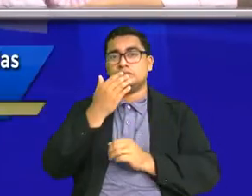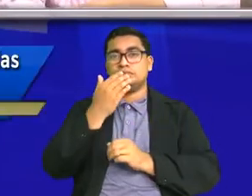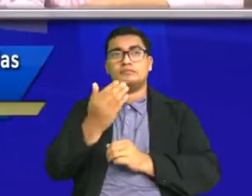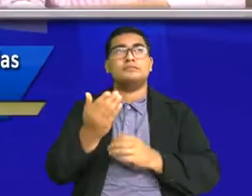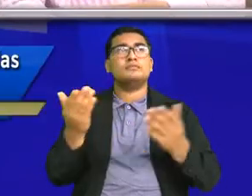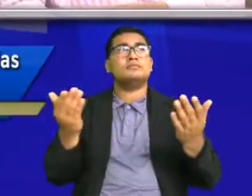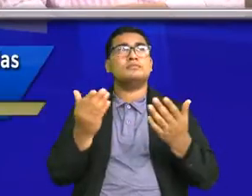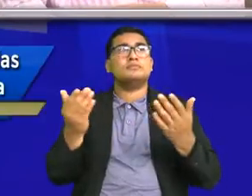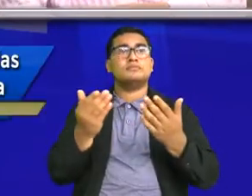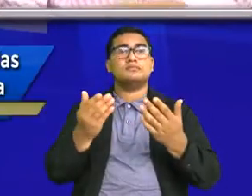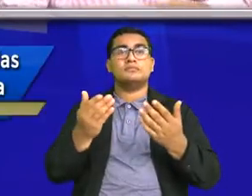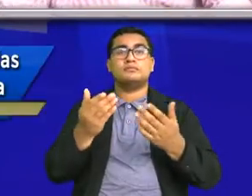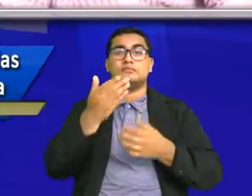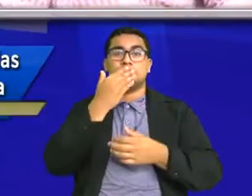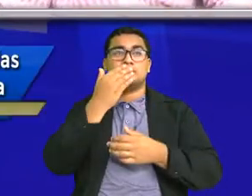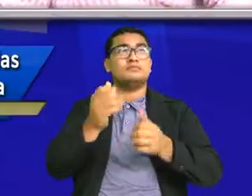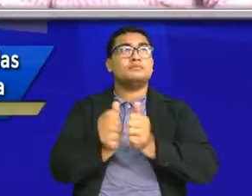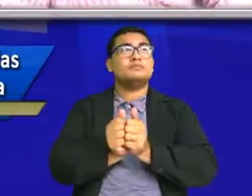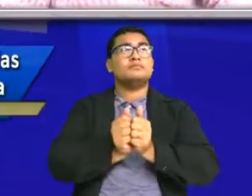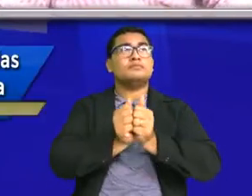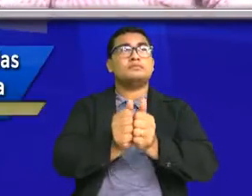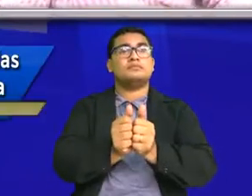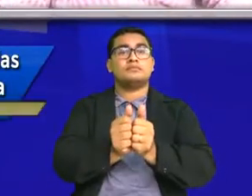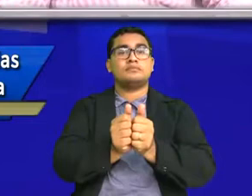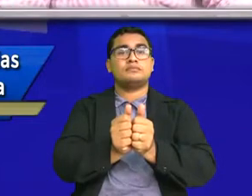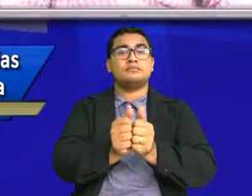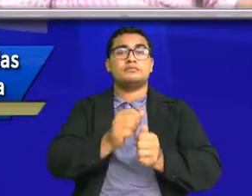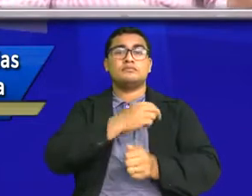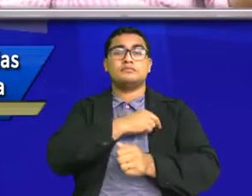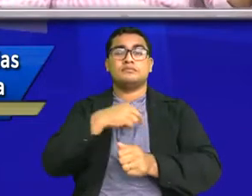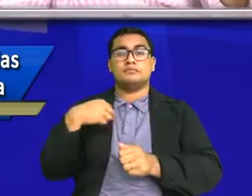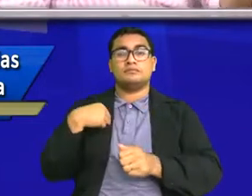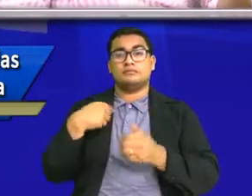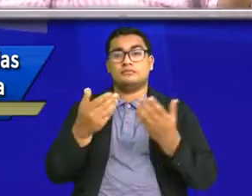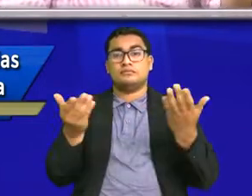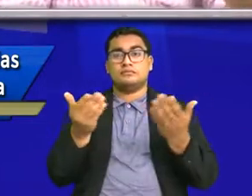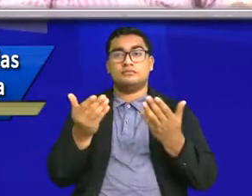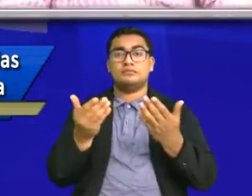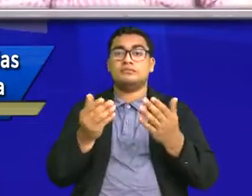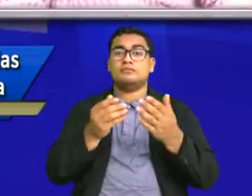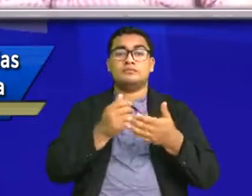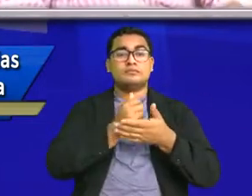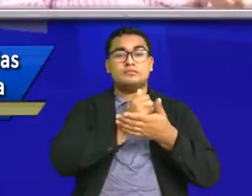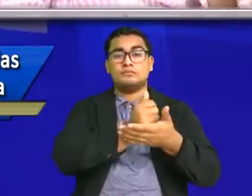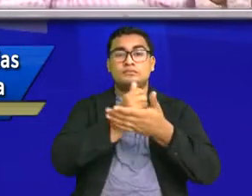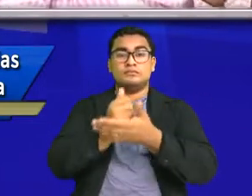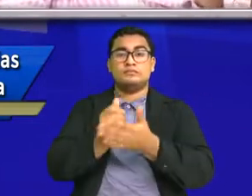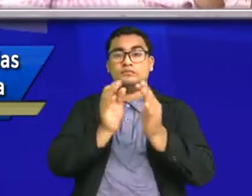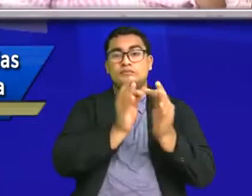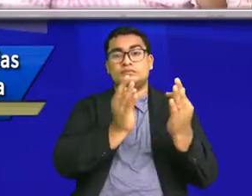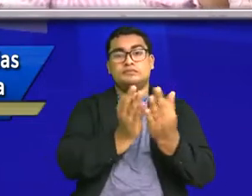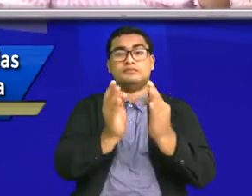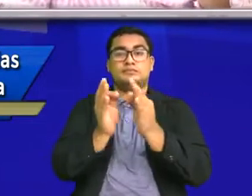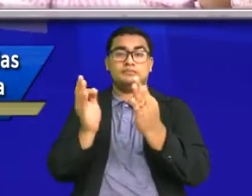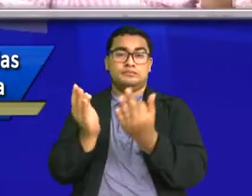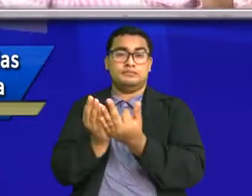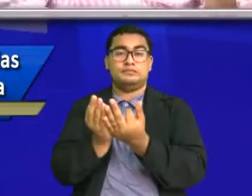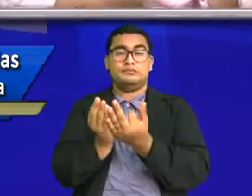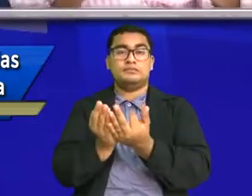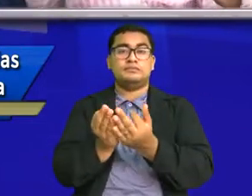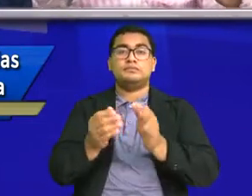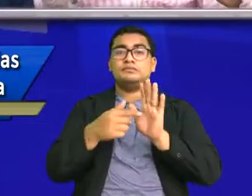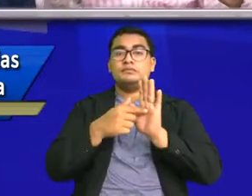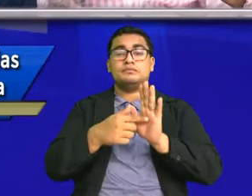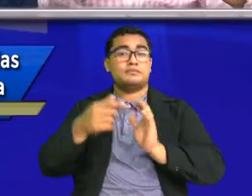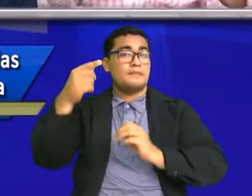eficaz también en el acompañamiento que se ha venido dando a la familia porque si esto nosotros lo analizamos